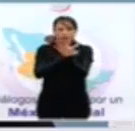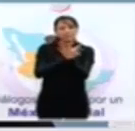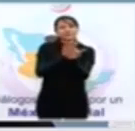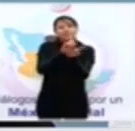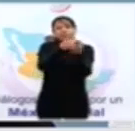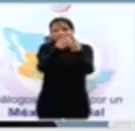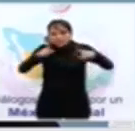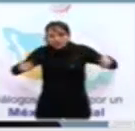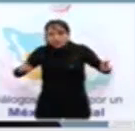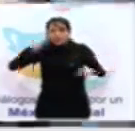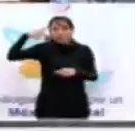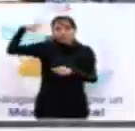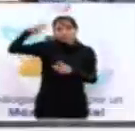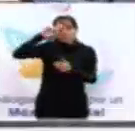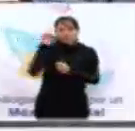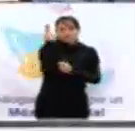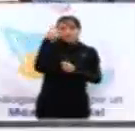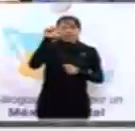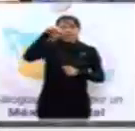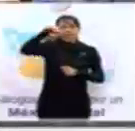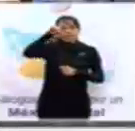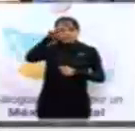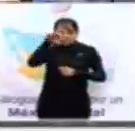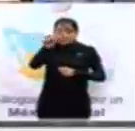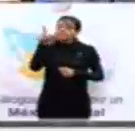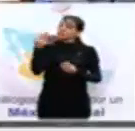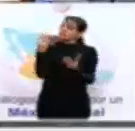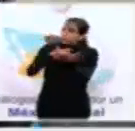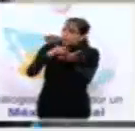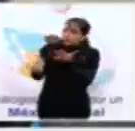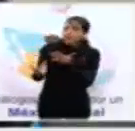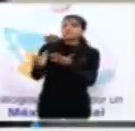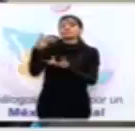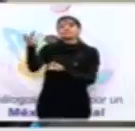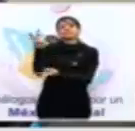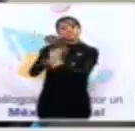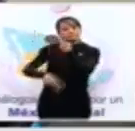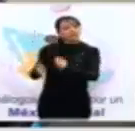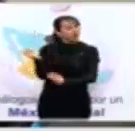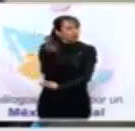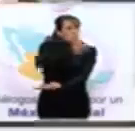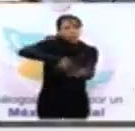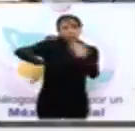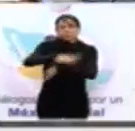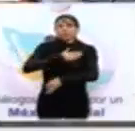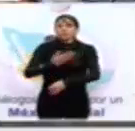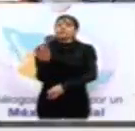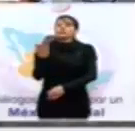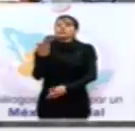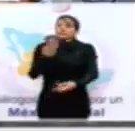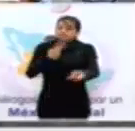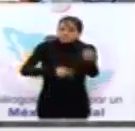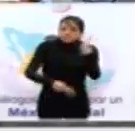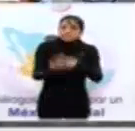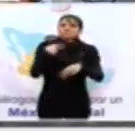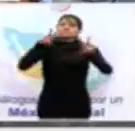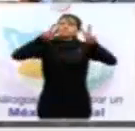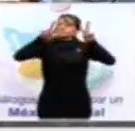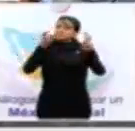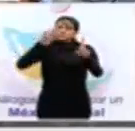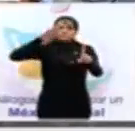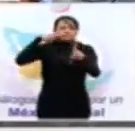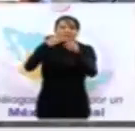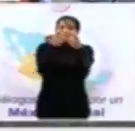además director del área de Población y Desarrollo de la Universidad de los Andes. Rafael Echeverri, gracias a todos por acompañarnos esta